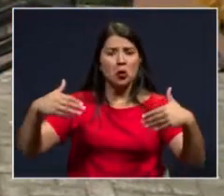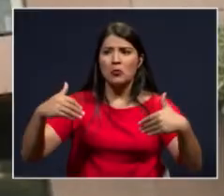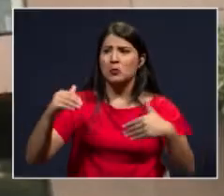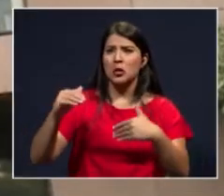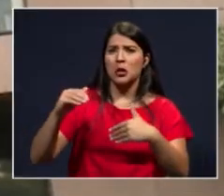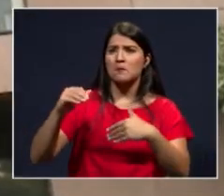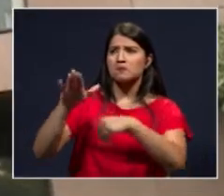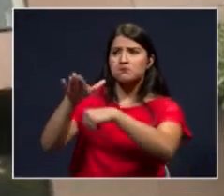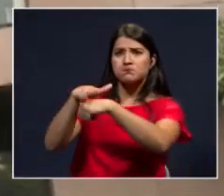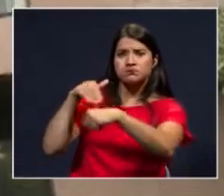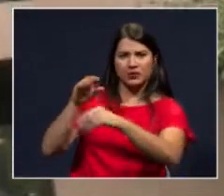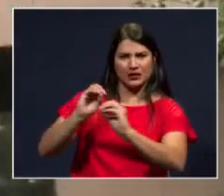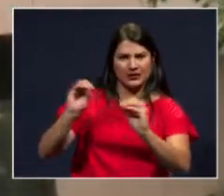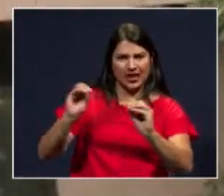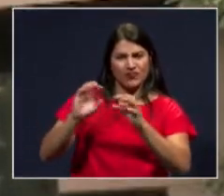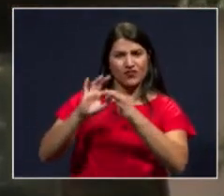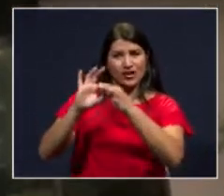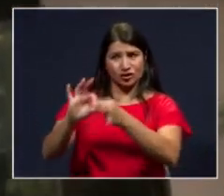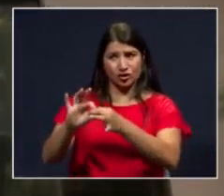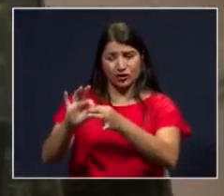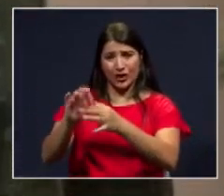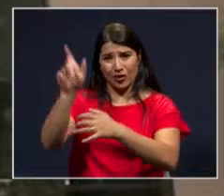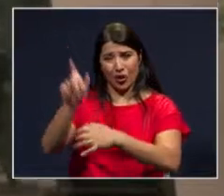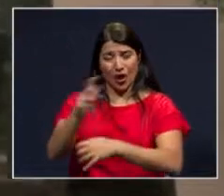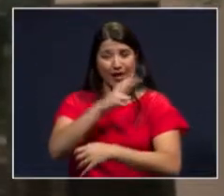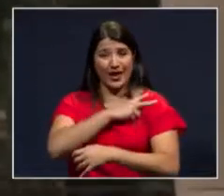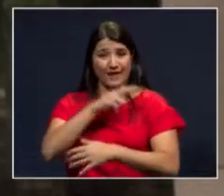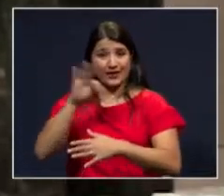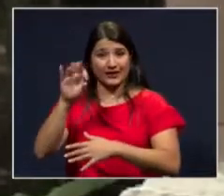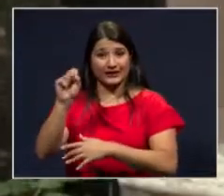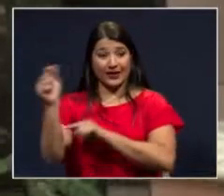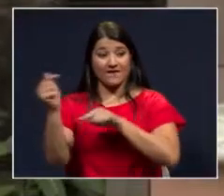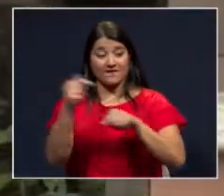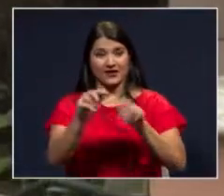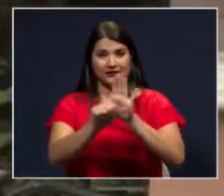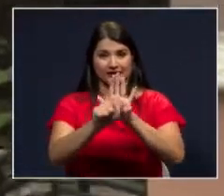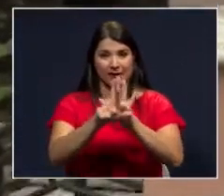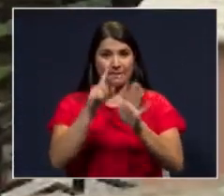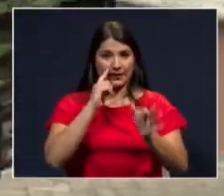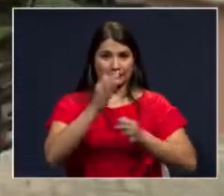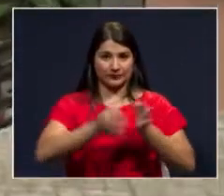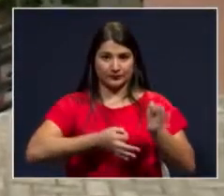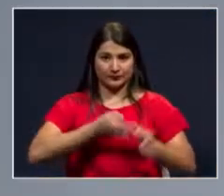esta comparecencia de Luis Antonio Sobrado en la Asamblea Legislativa.